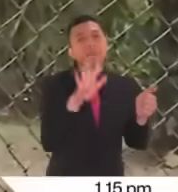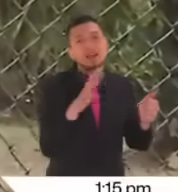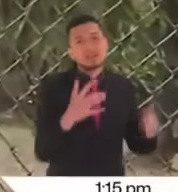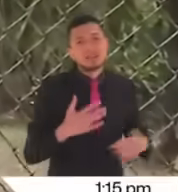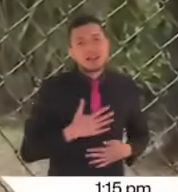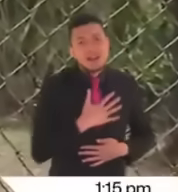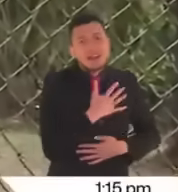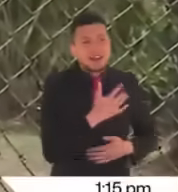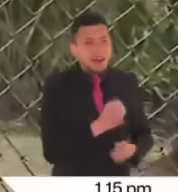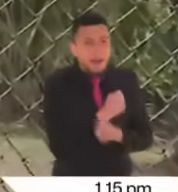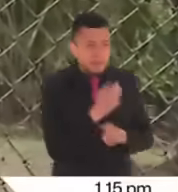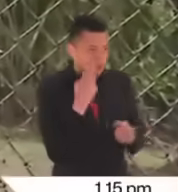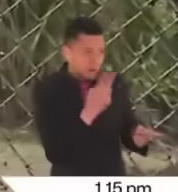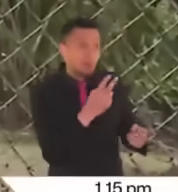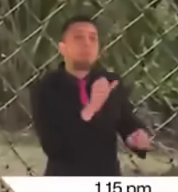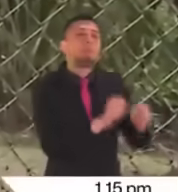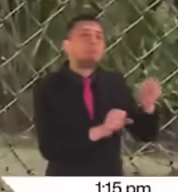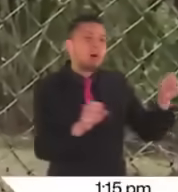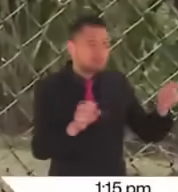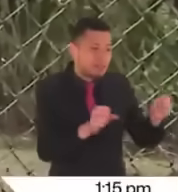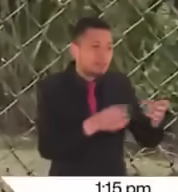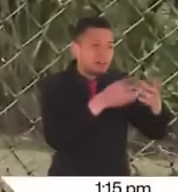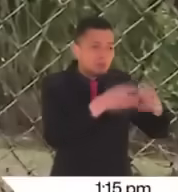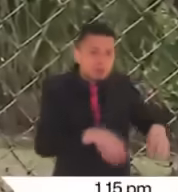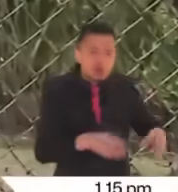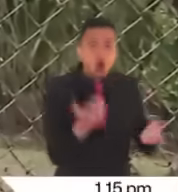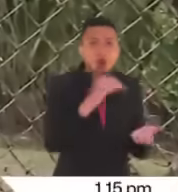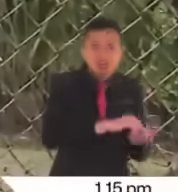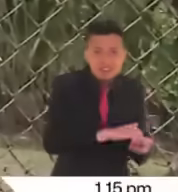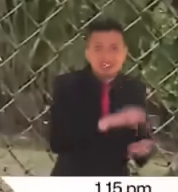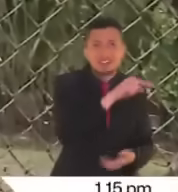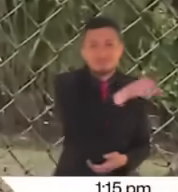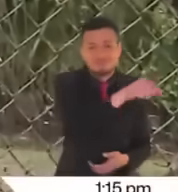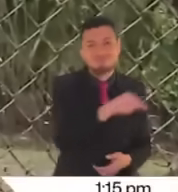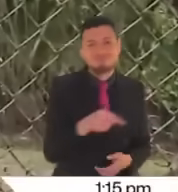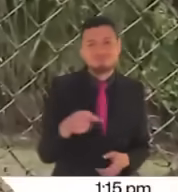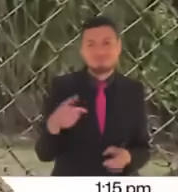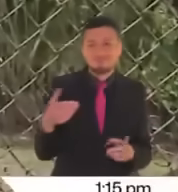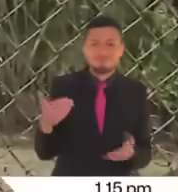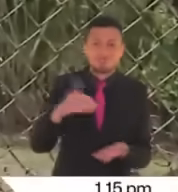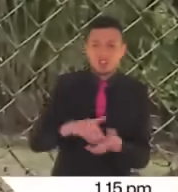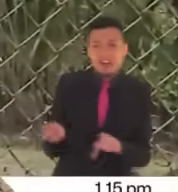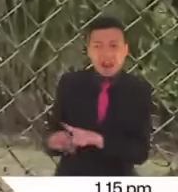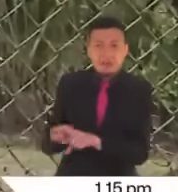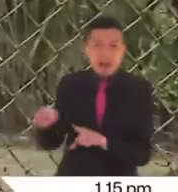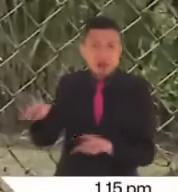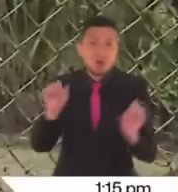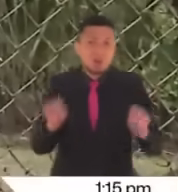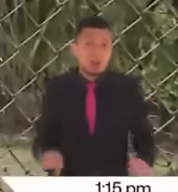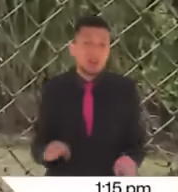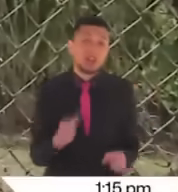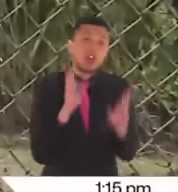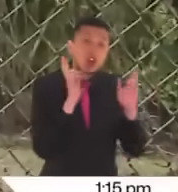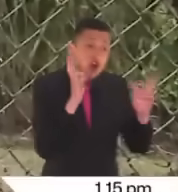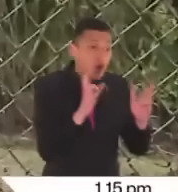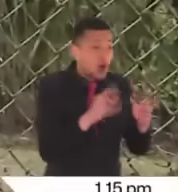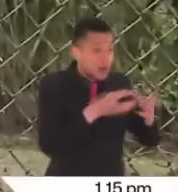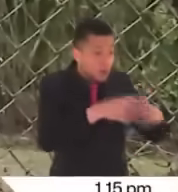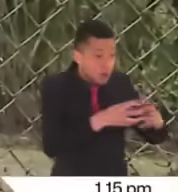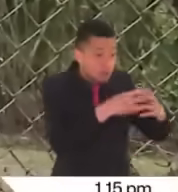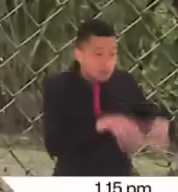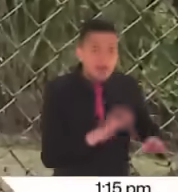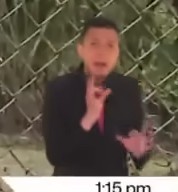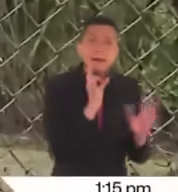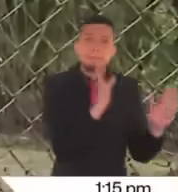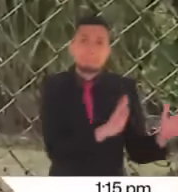Rafiki podría tener un hermanito. Aquí esperan con ansias que pongan un huevo, porque esto contribuiría enormemente al plan de